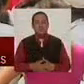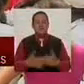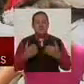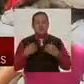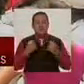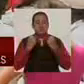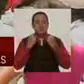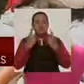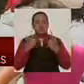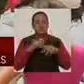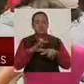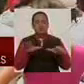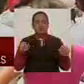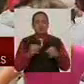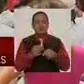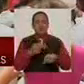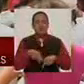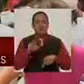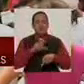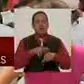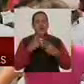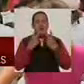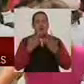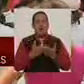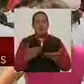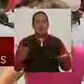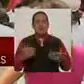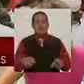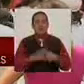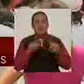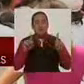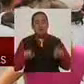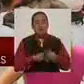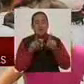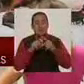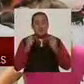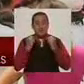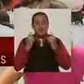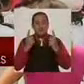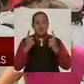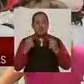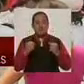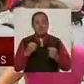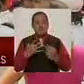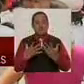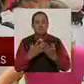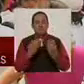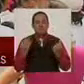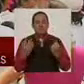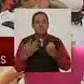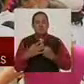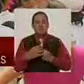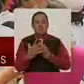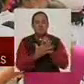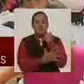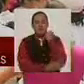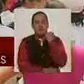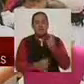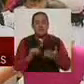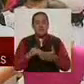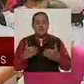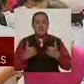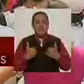su naturaleza, pero también nos sorprende la pobreza que se vive. Por